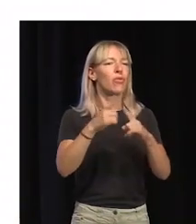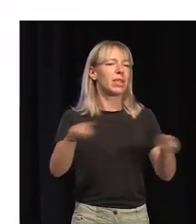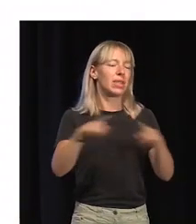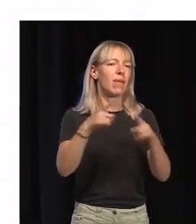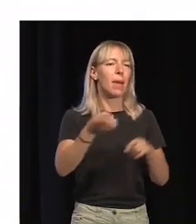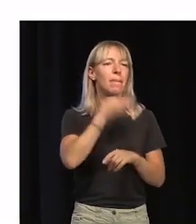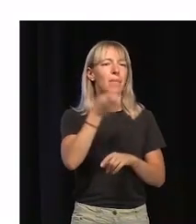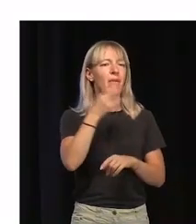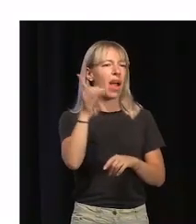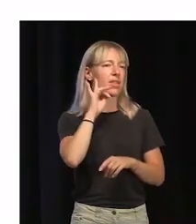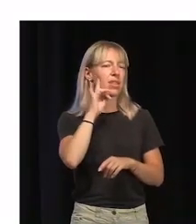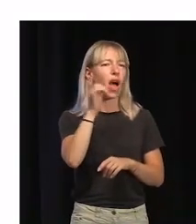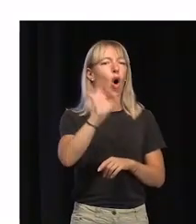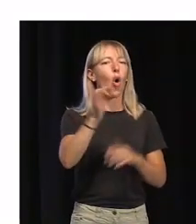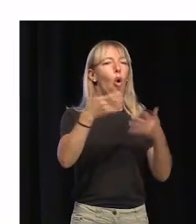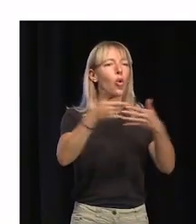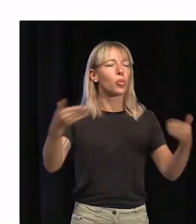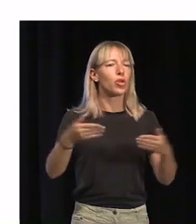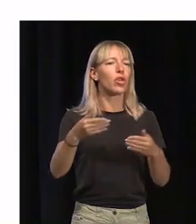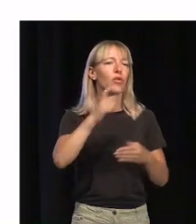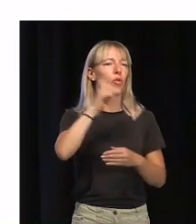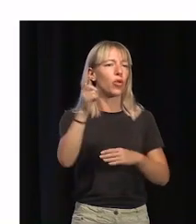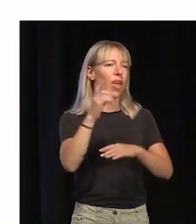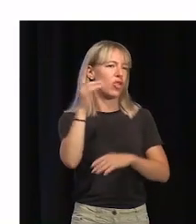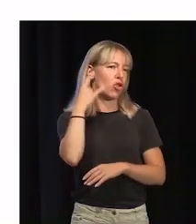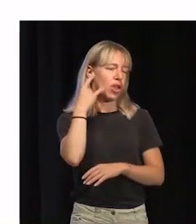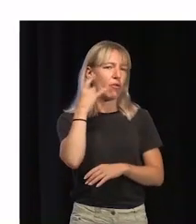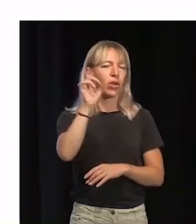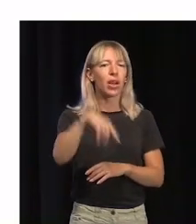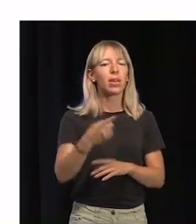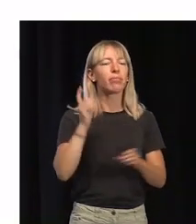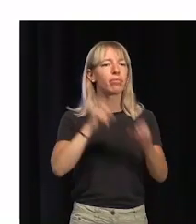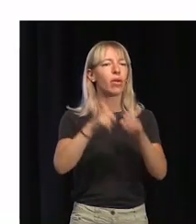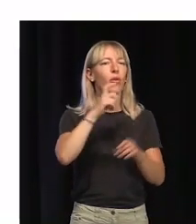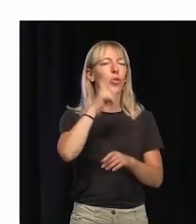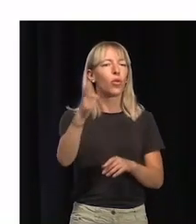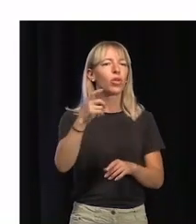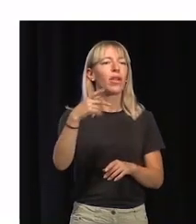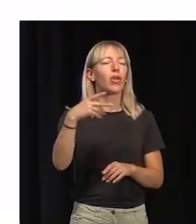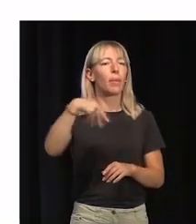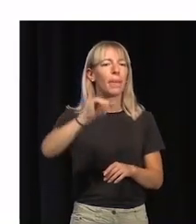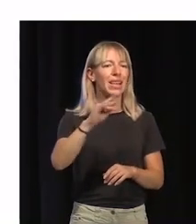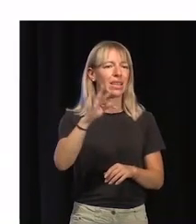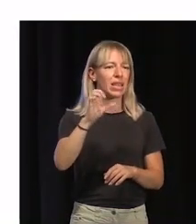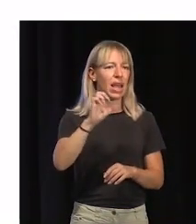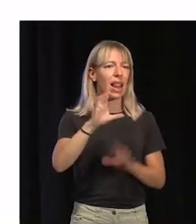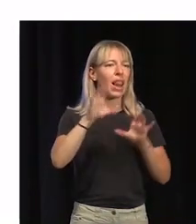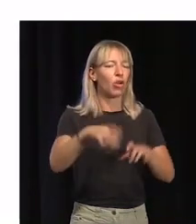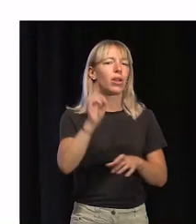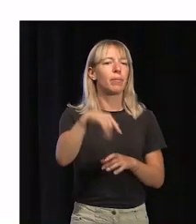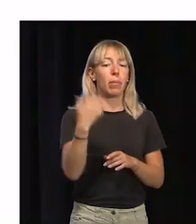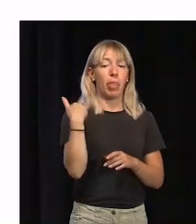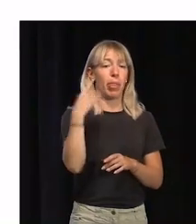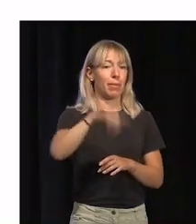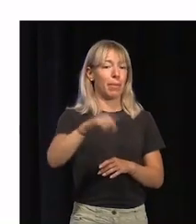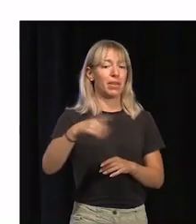de las exposiciones de la Fundación Telefónica también, se ha unido también la Fundación Psicovale Maite León y en los últimos meses